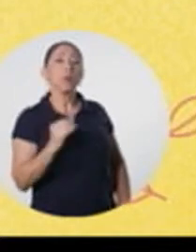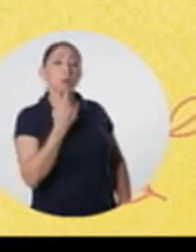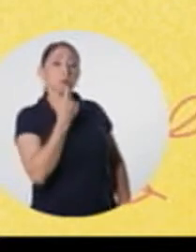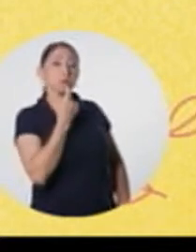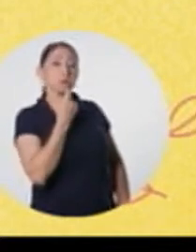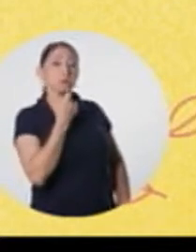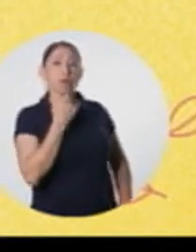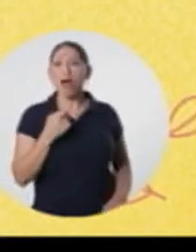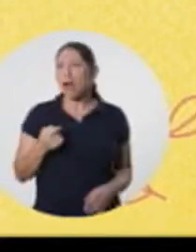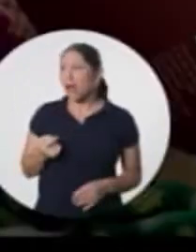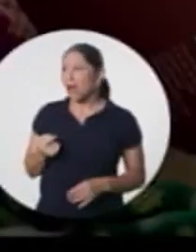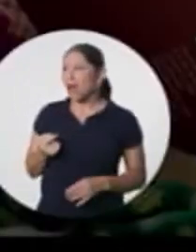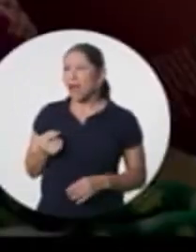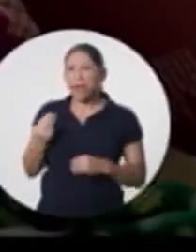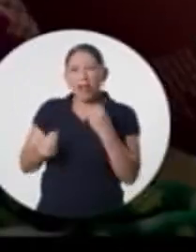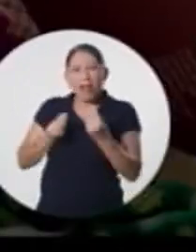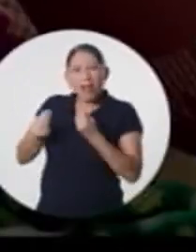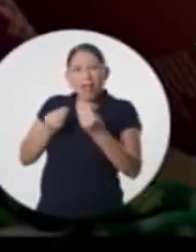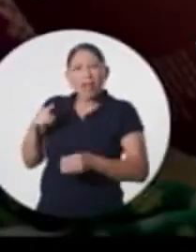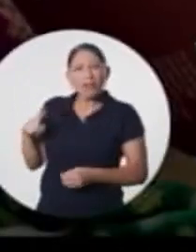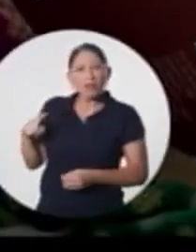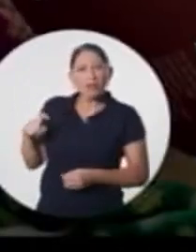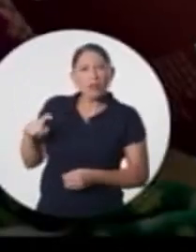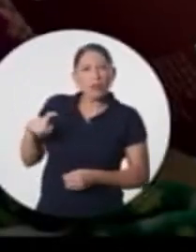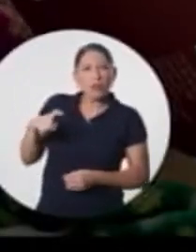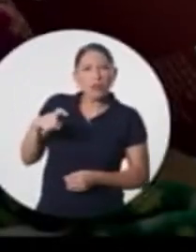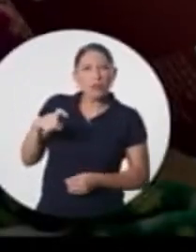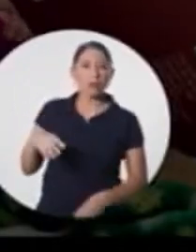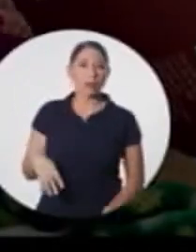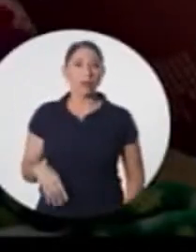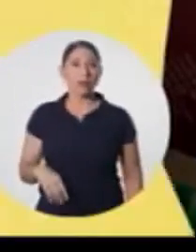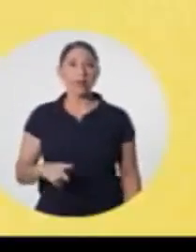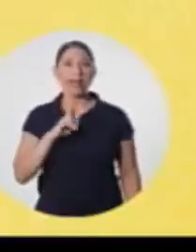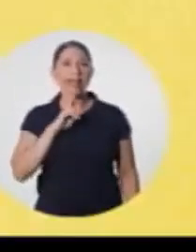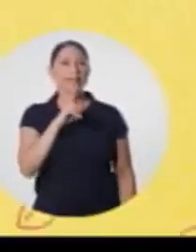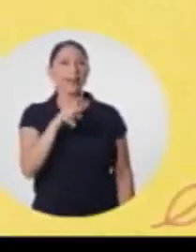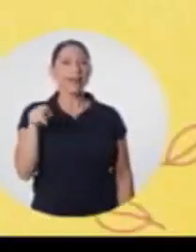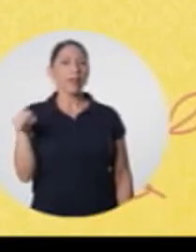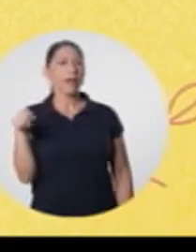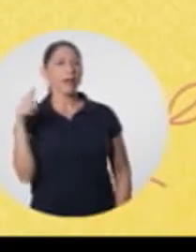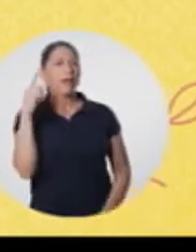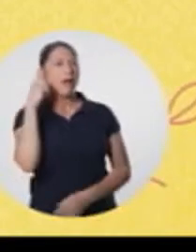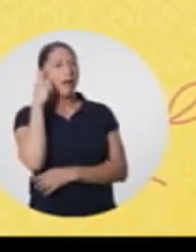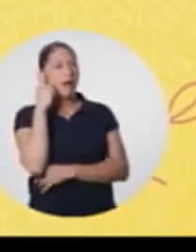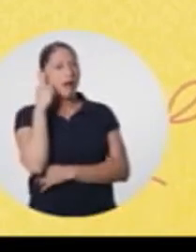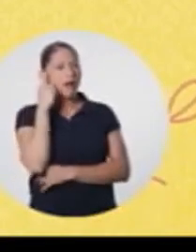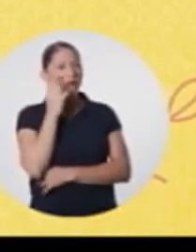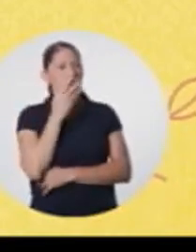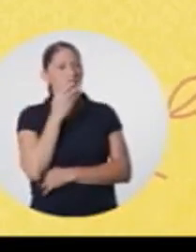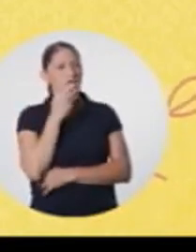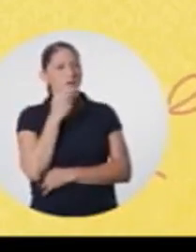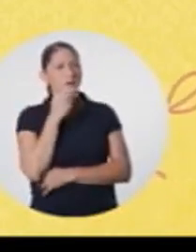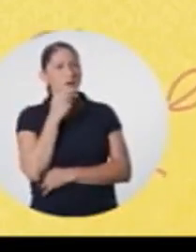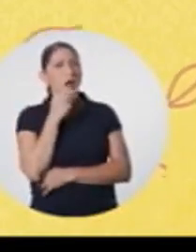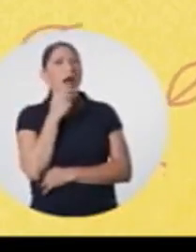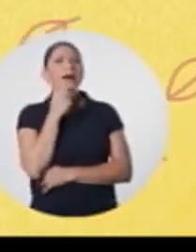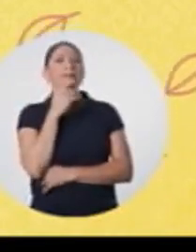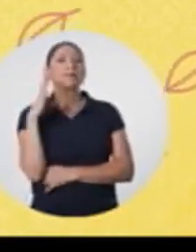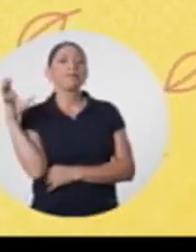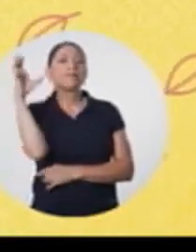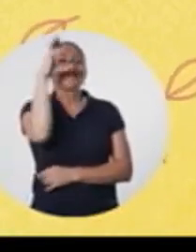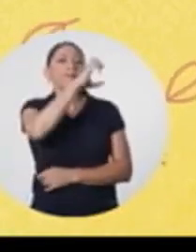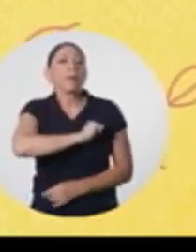pequeño! ¿Y entonces qué hizo Chumi? En realidad, se quedó pensando